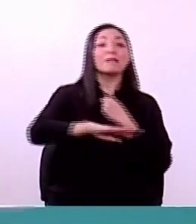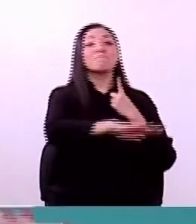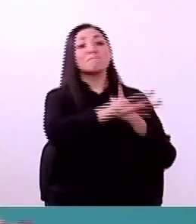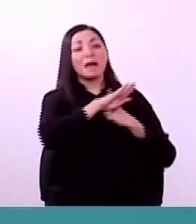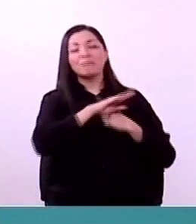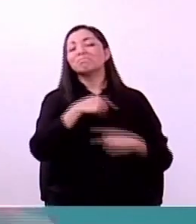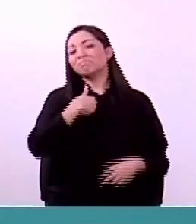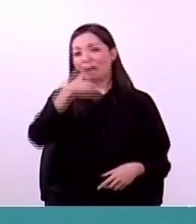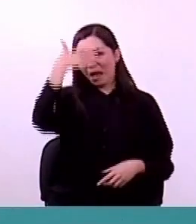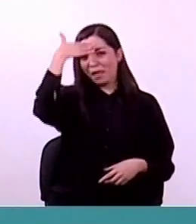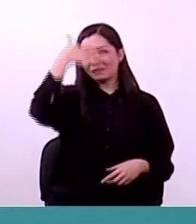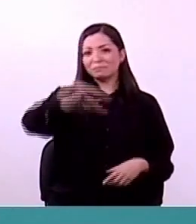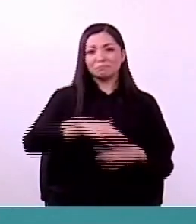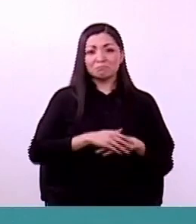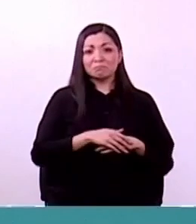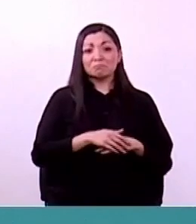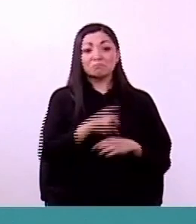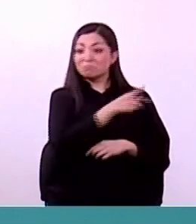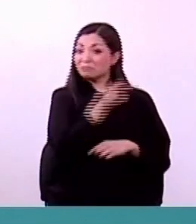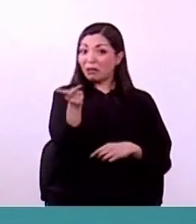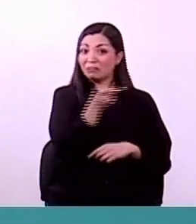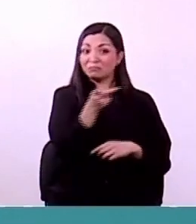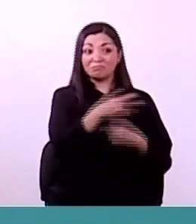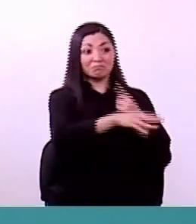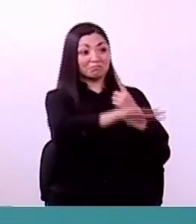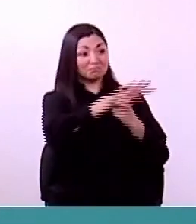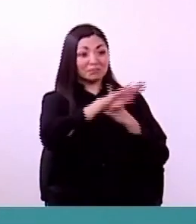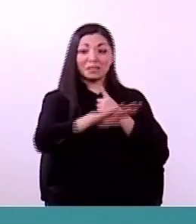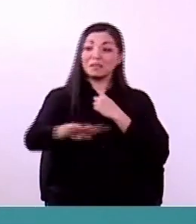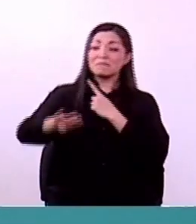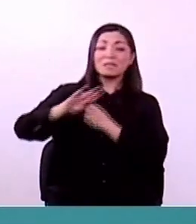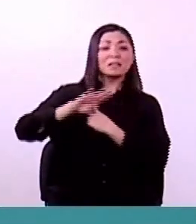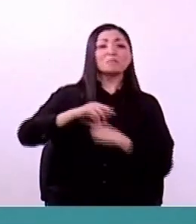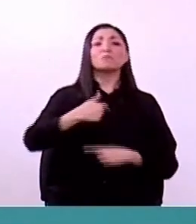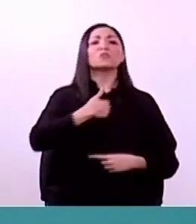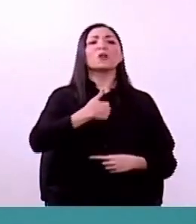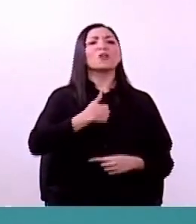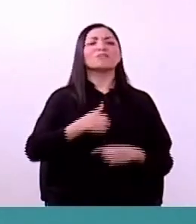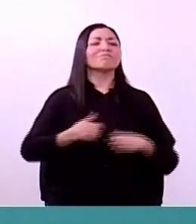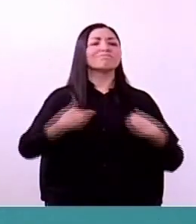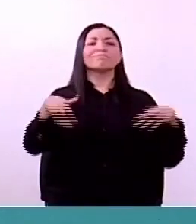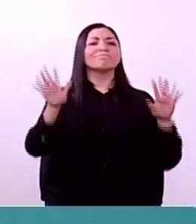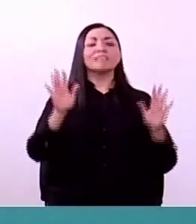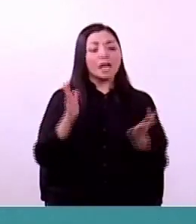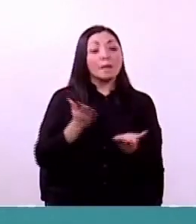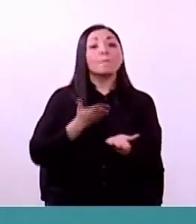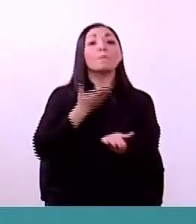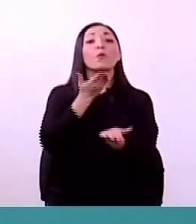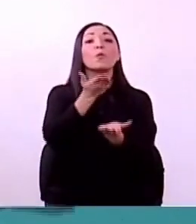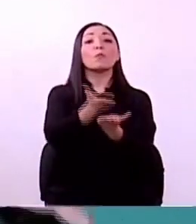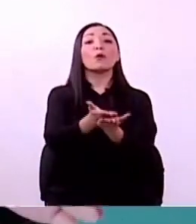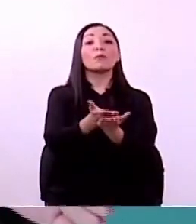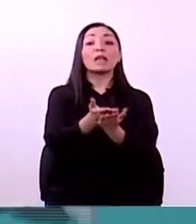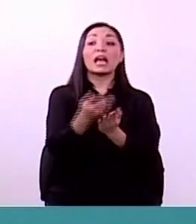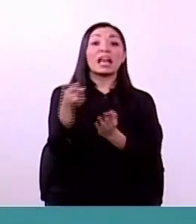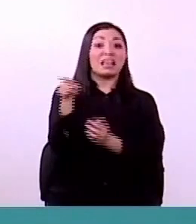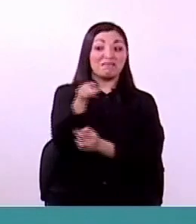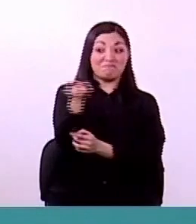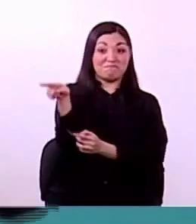estén atacando, su servidora dará propuestas. Su servidora, mientras ellos están